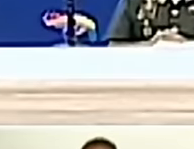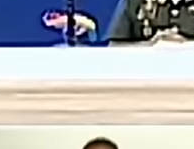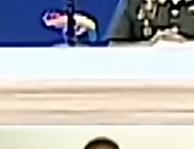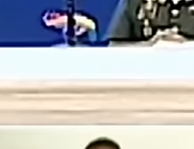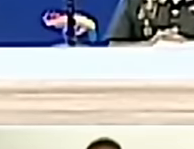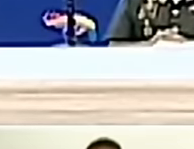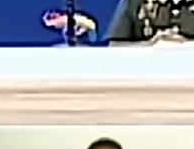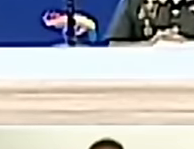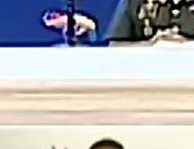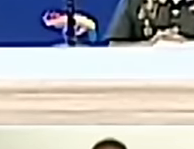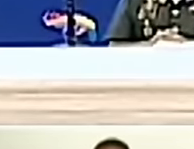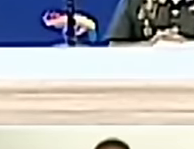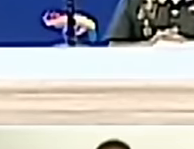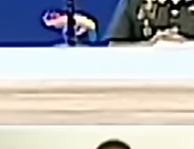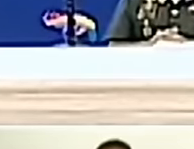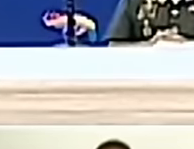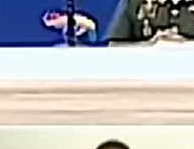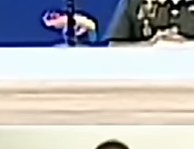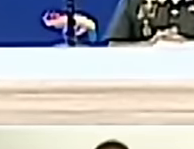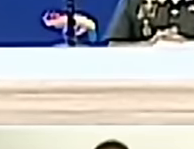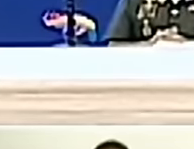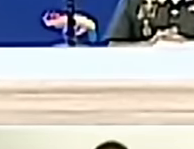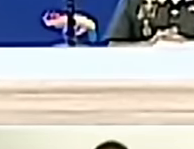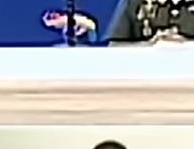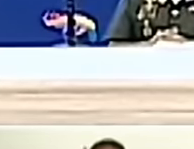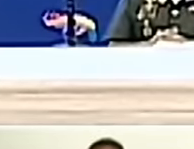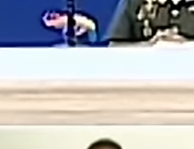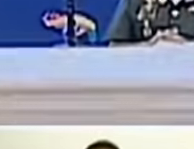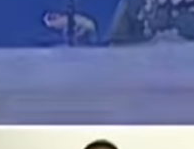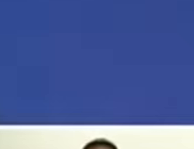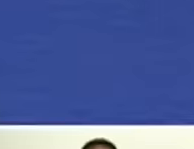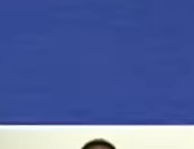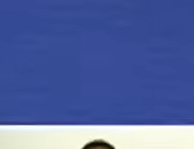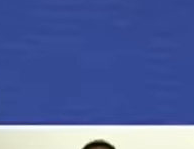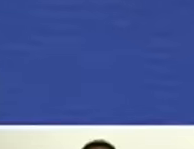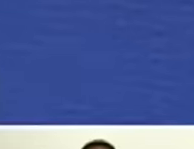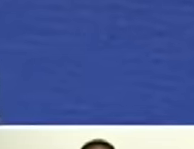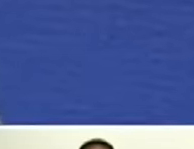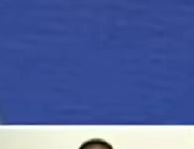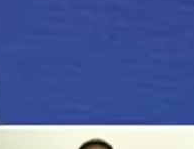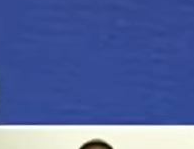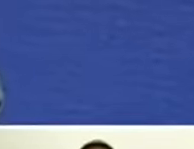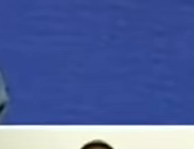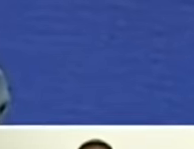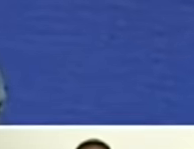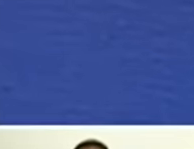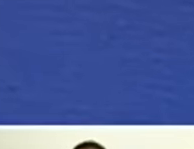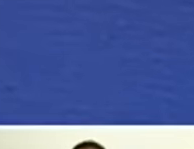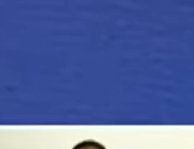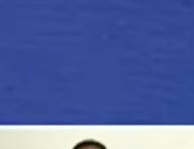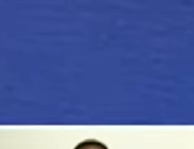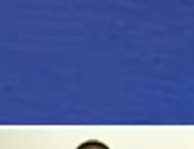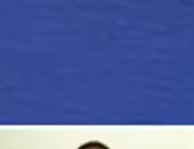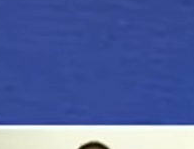Venezuela, muchachos, desde 1945, de manera consecutiva, todos los